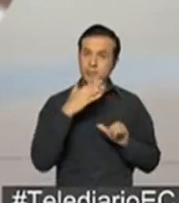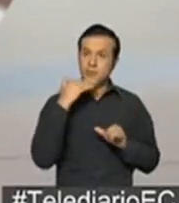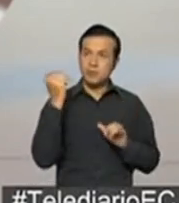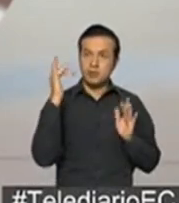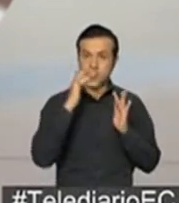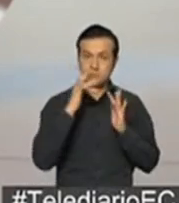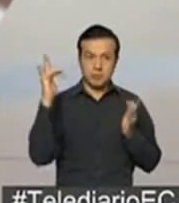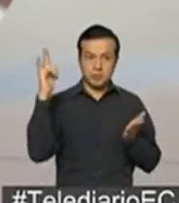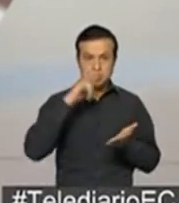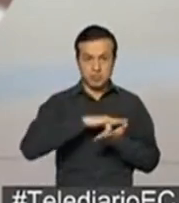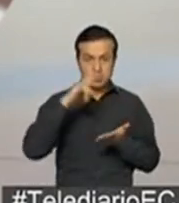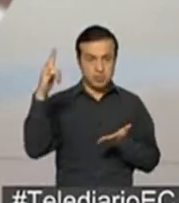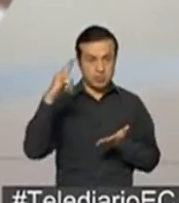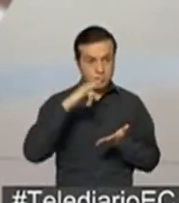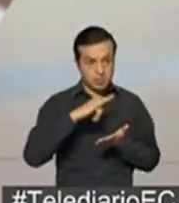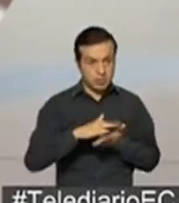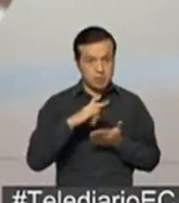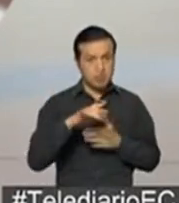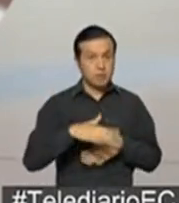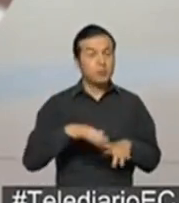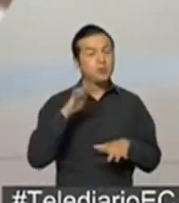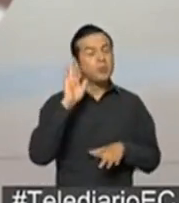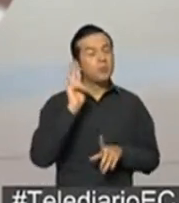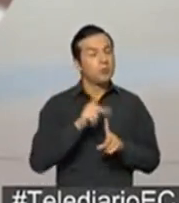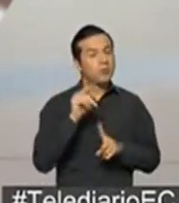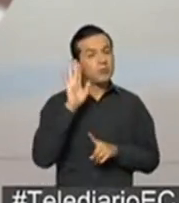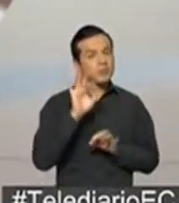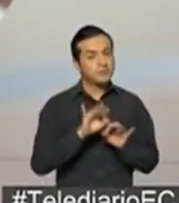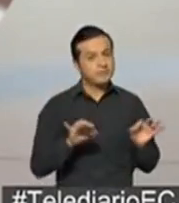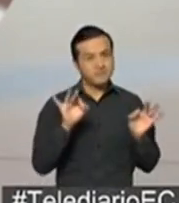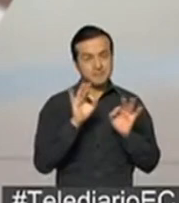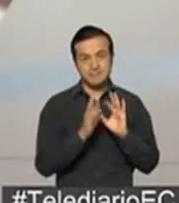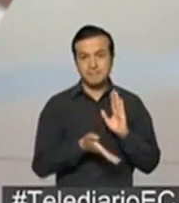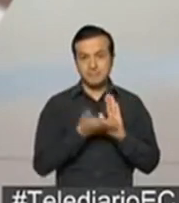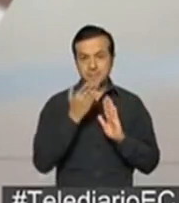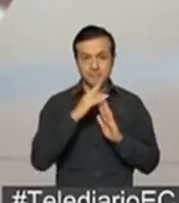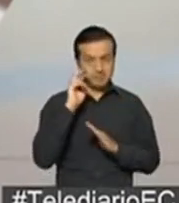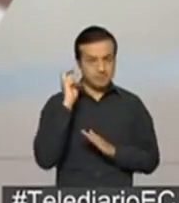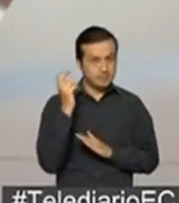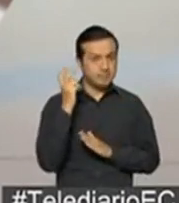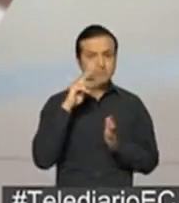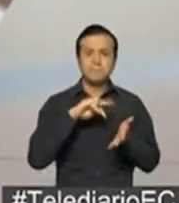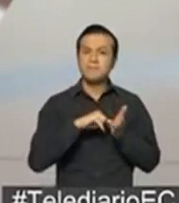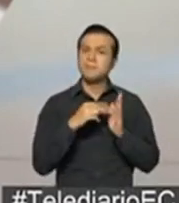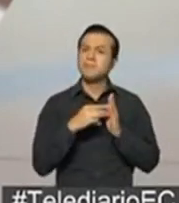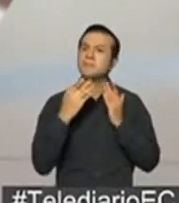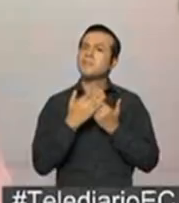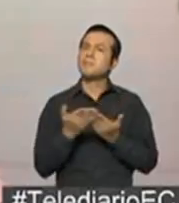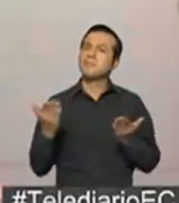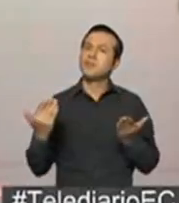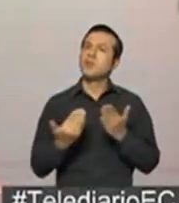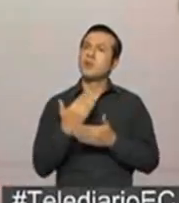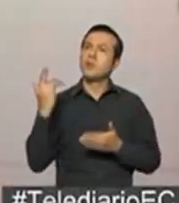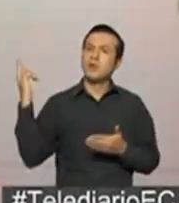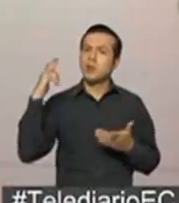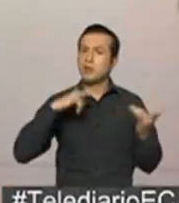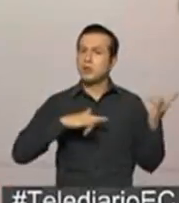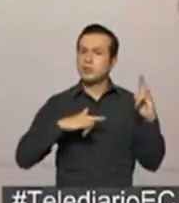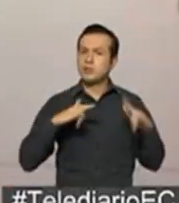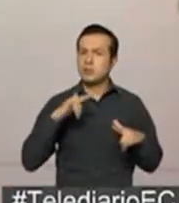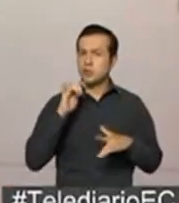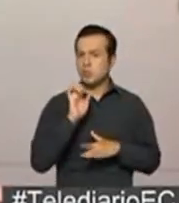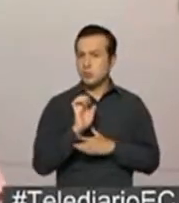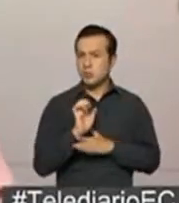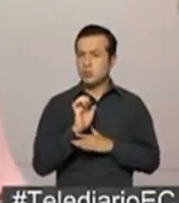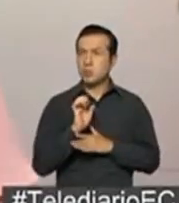la conectividad aérea, que es el eje más importante de cualquier crecimiento turístico. ¿Qué implica la llegada de nuevas aerolíneas al país?